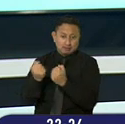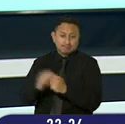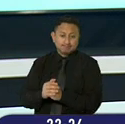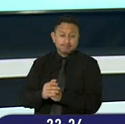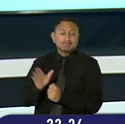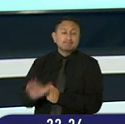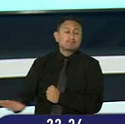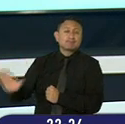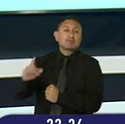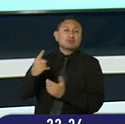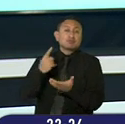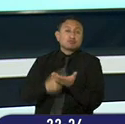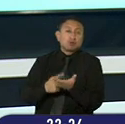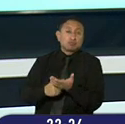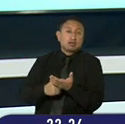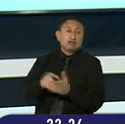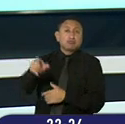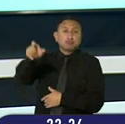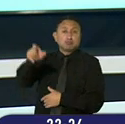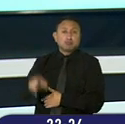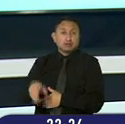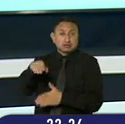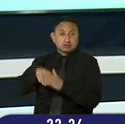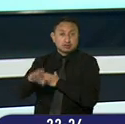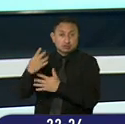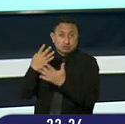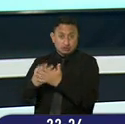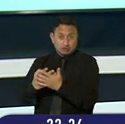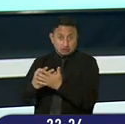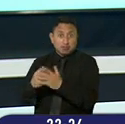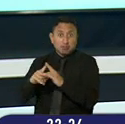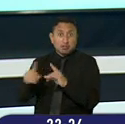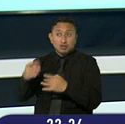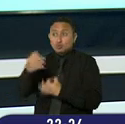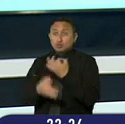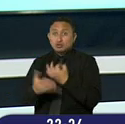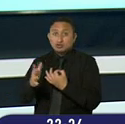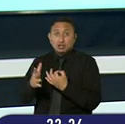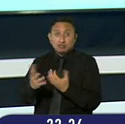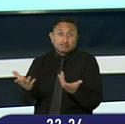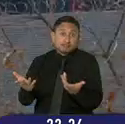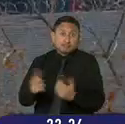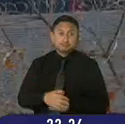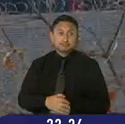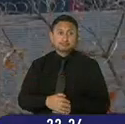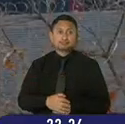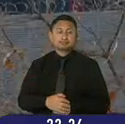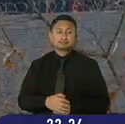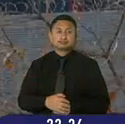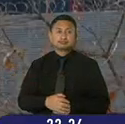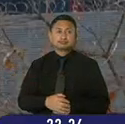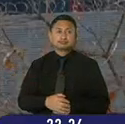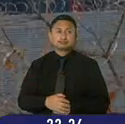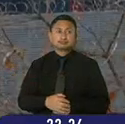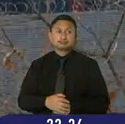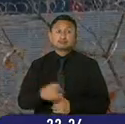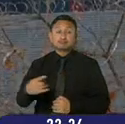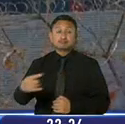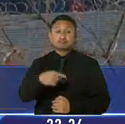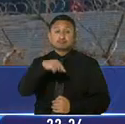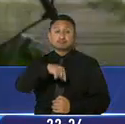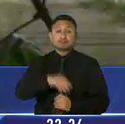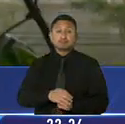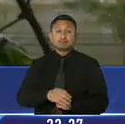reos que están privados de su libertad, pero no tienen sentencia. No es ningún misterio que las cárceles del país